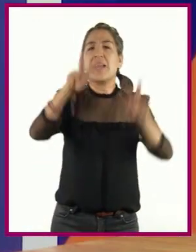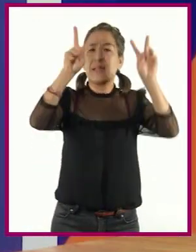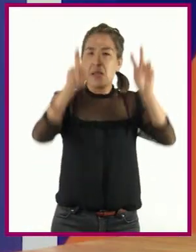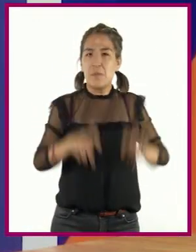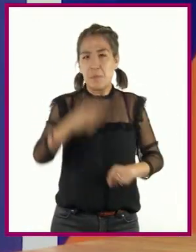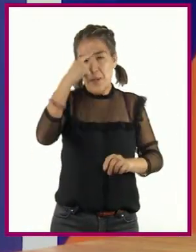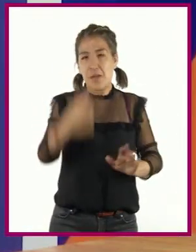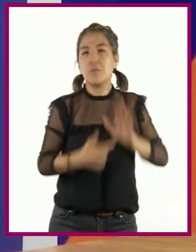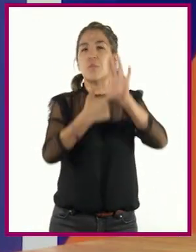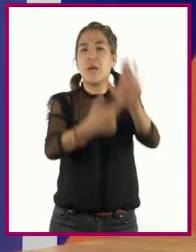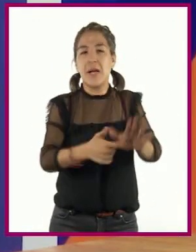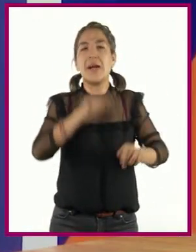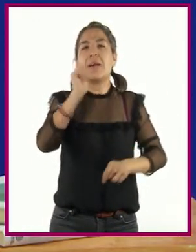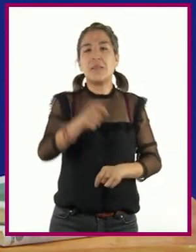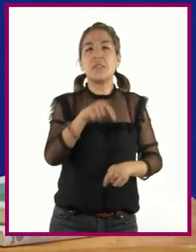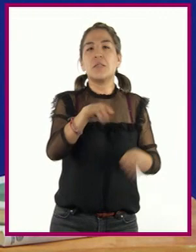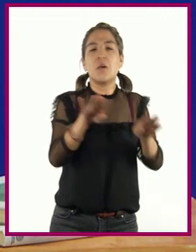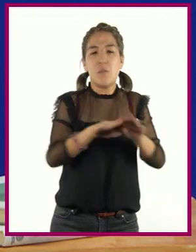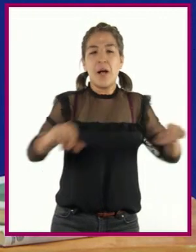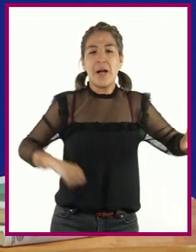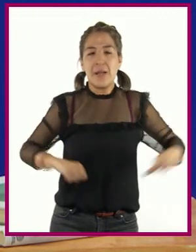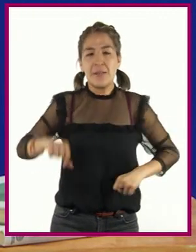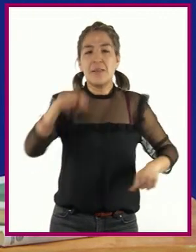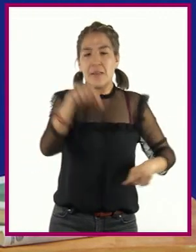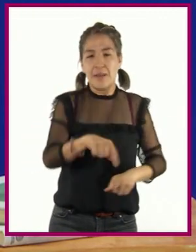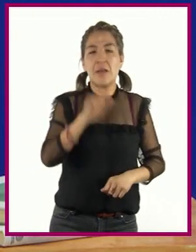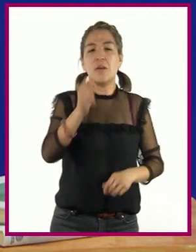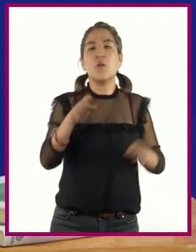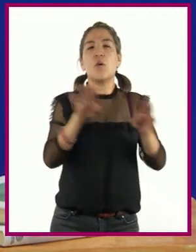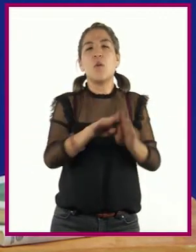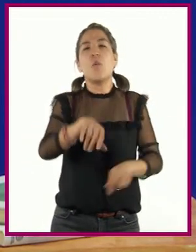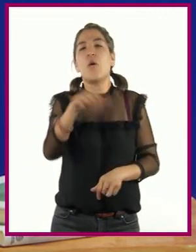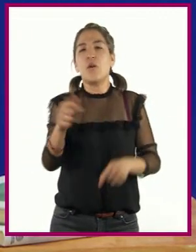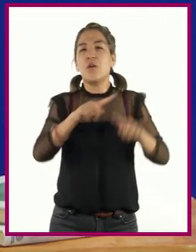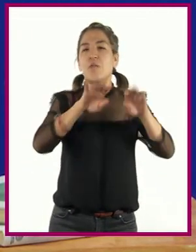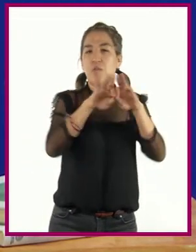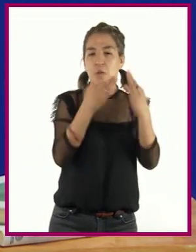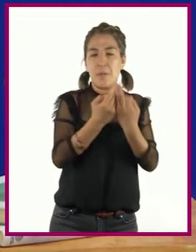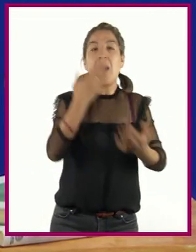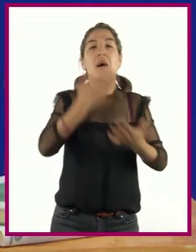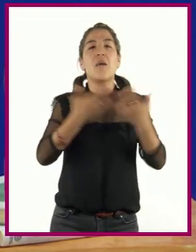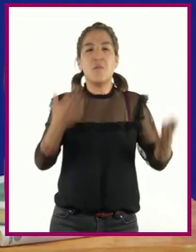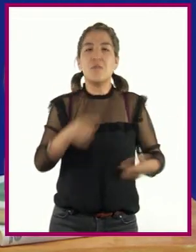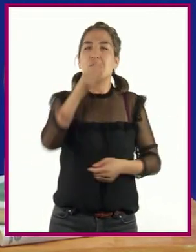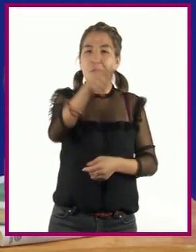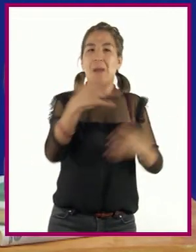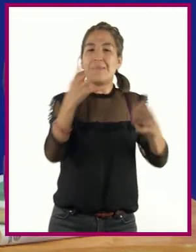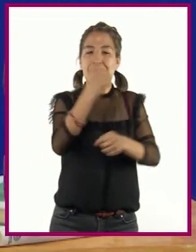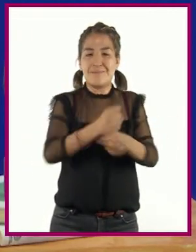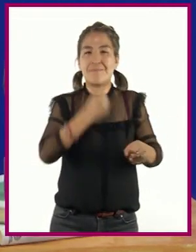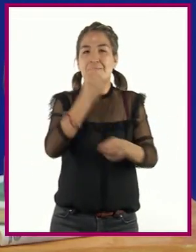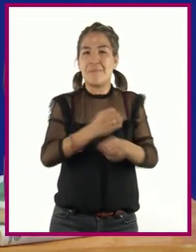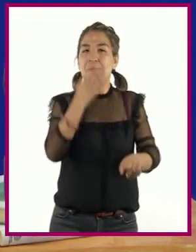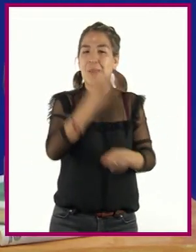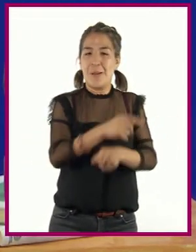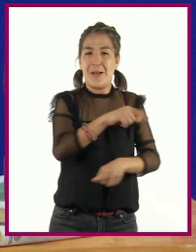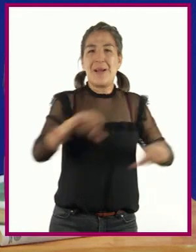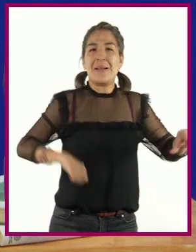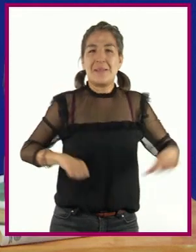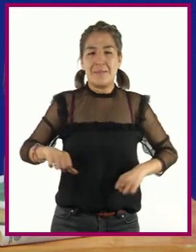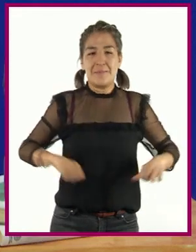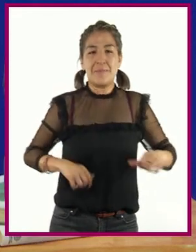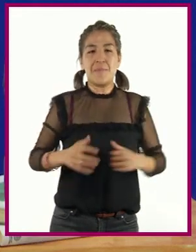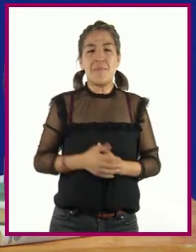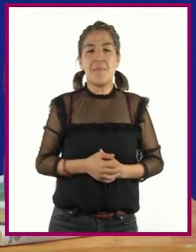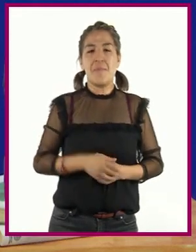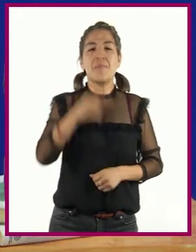demostrará o justificará el por qué pensamos de una manera o de otra. Ahora les toca poner en práctica lo trabajado en esta sesión.